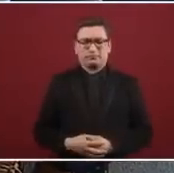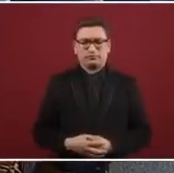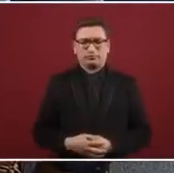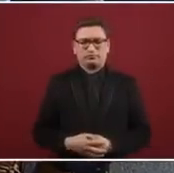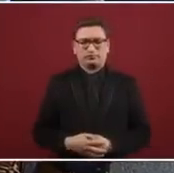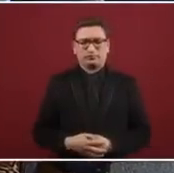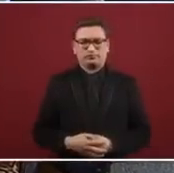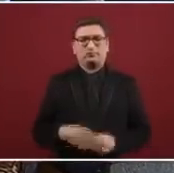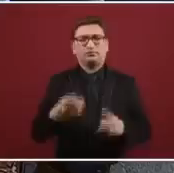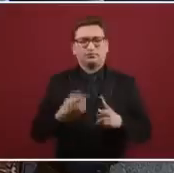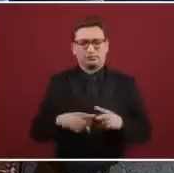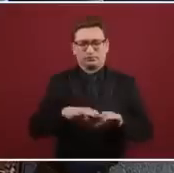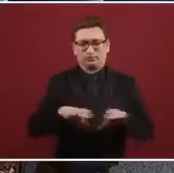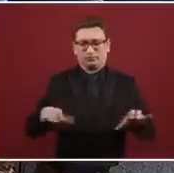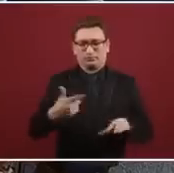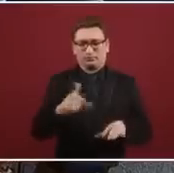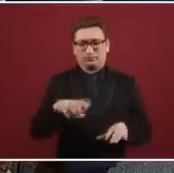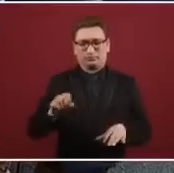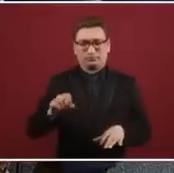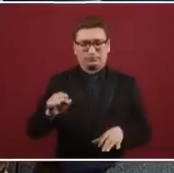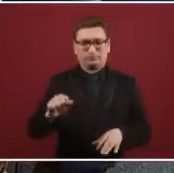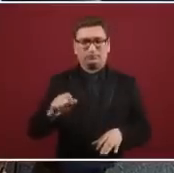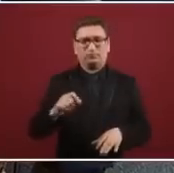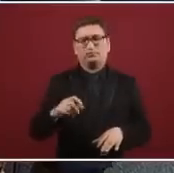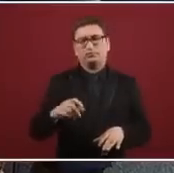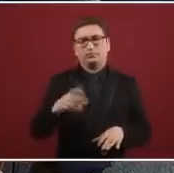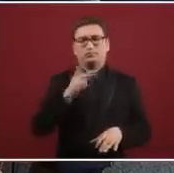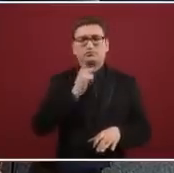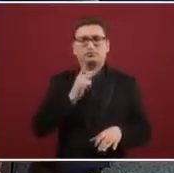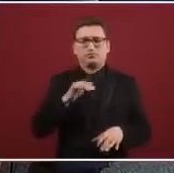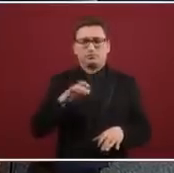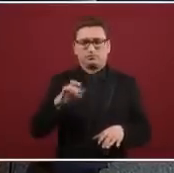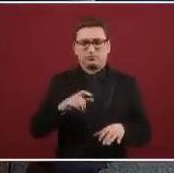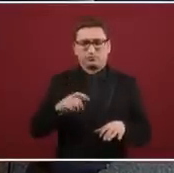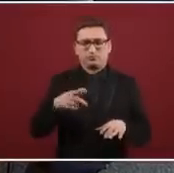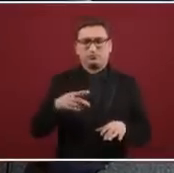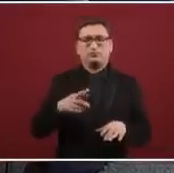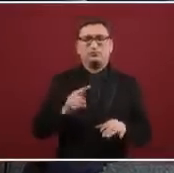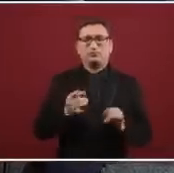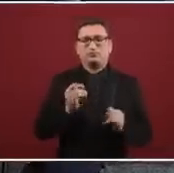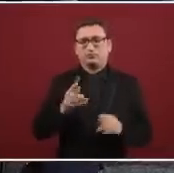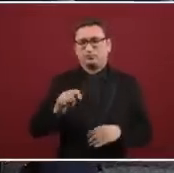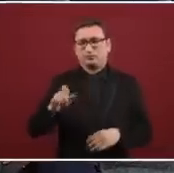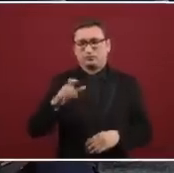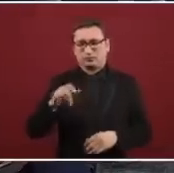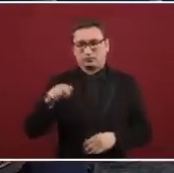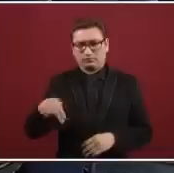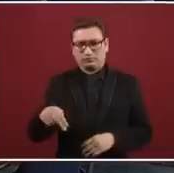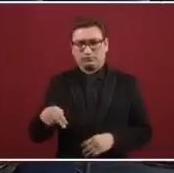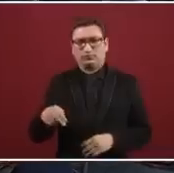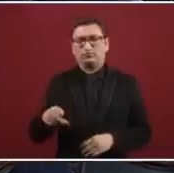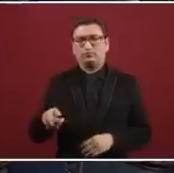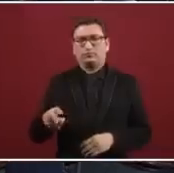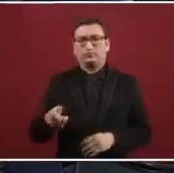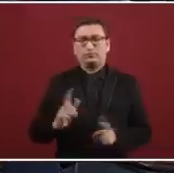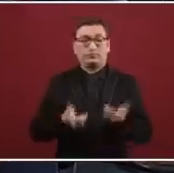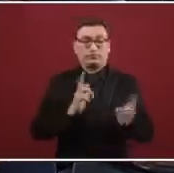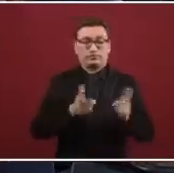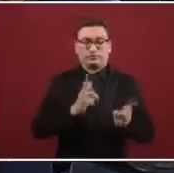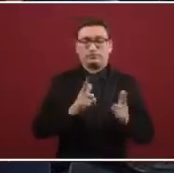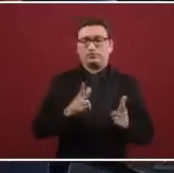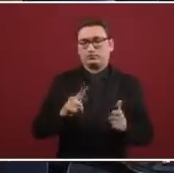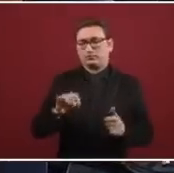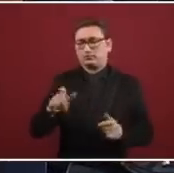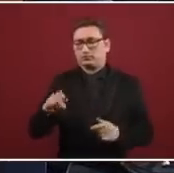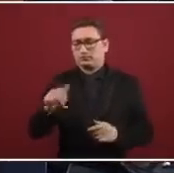del gasoducto subterráneo Texas-Tuxpan. Y hay una preocupación en el Consejo